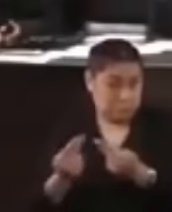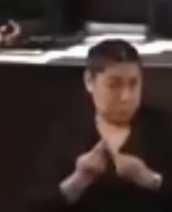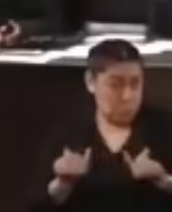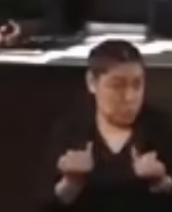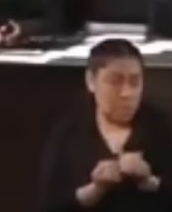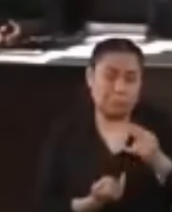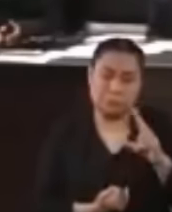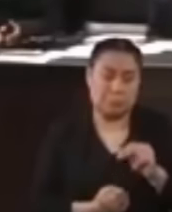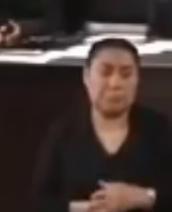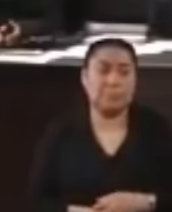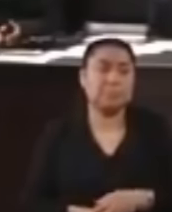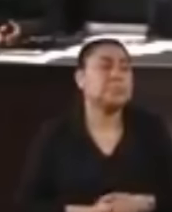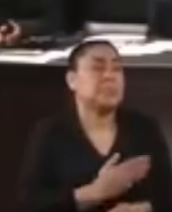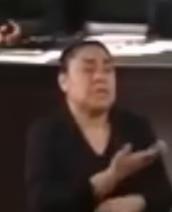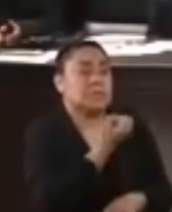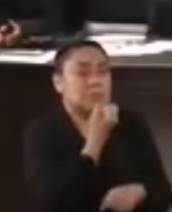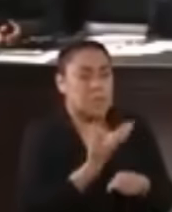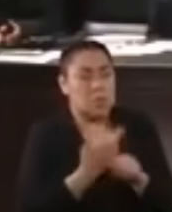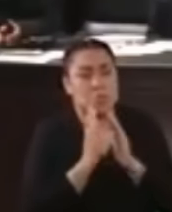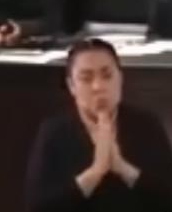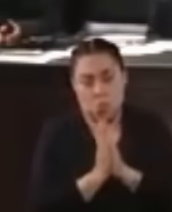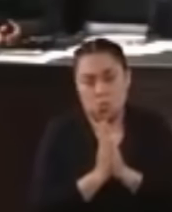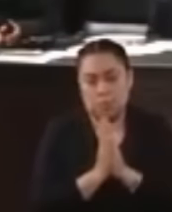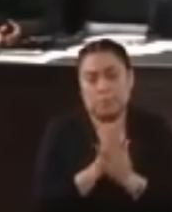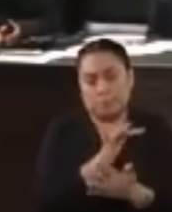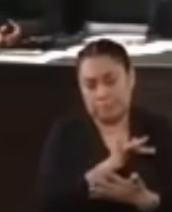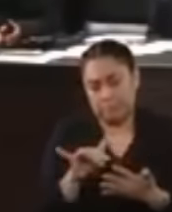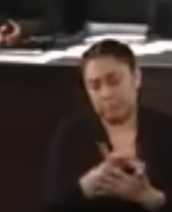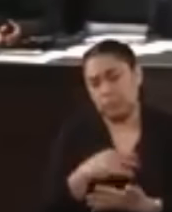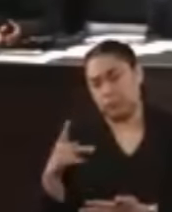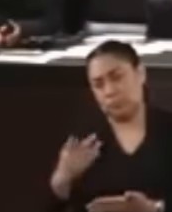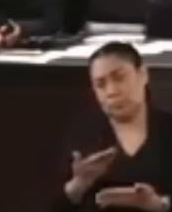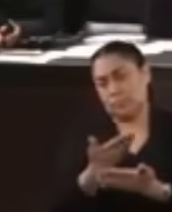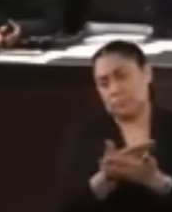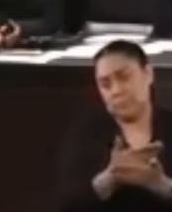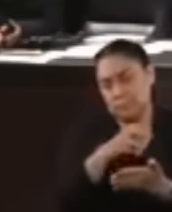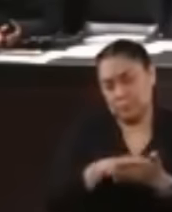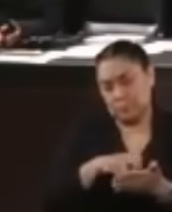Si es tan amable la secretaria de dar cuenta de la reserva.